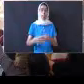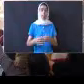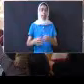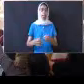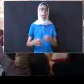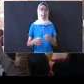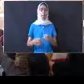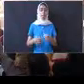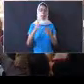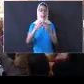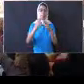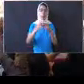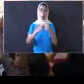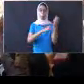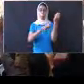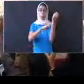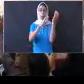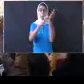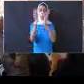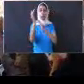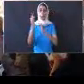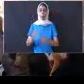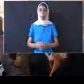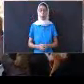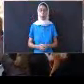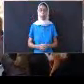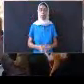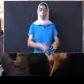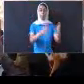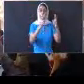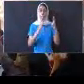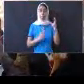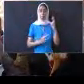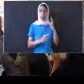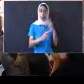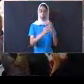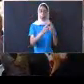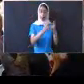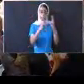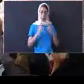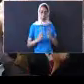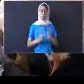poderoso de Jesús. Recibe bendición hoy.